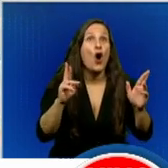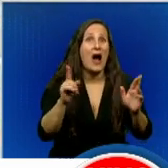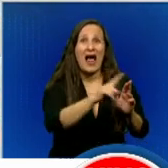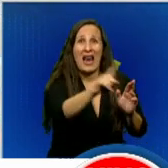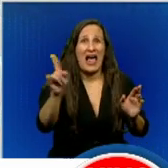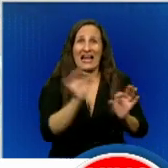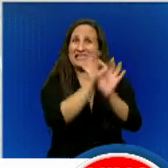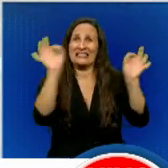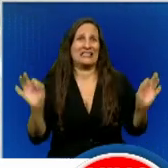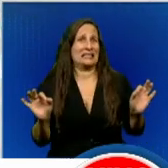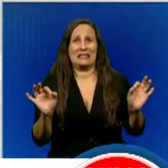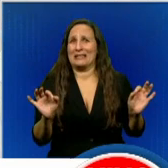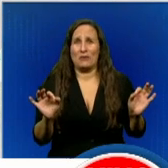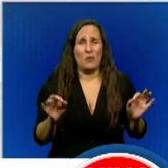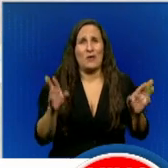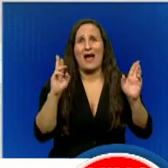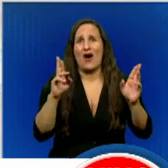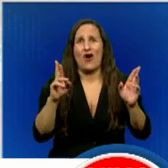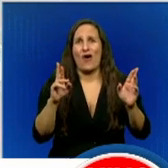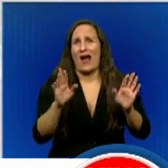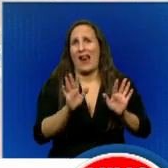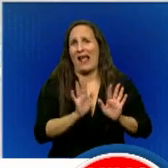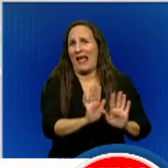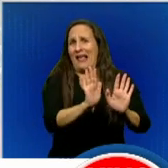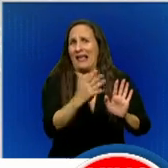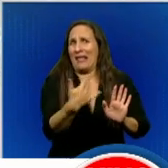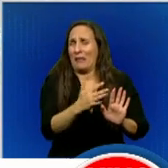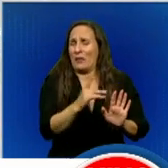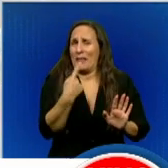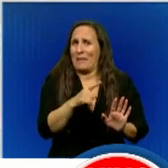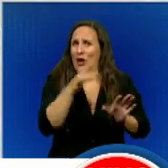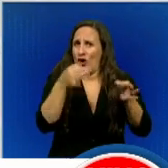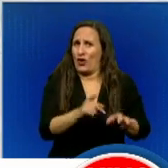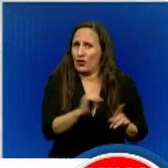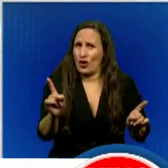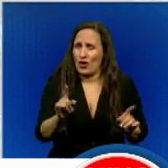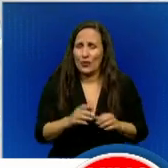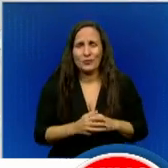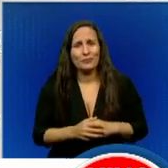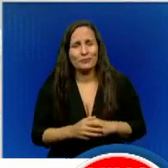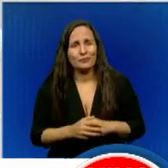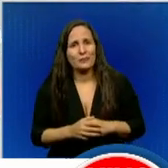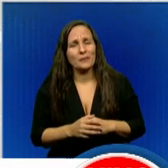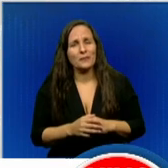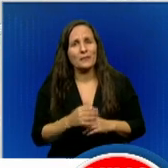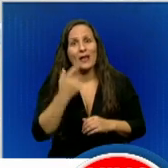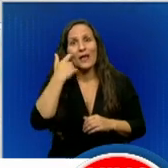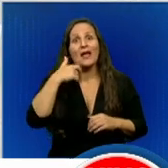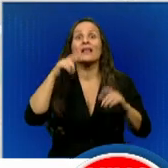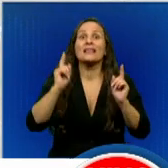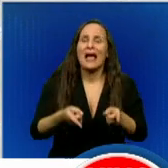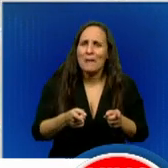la utilice en ojalá que quede ahí como letra muerta también les va a permitir congelar